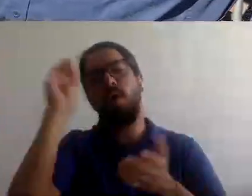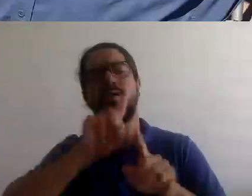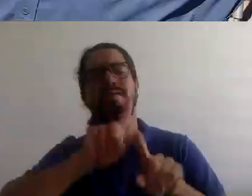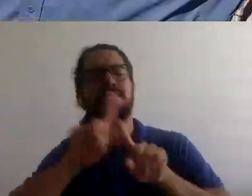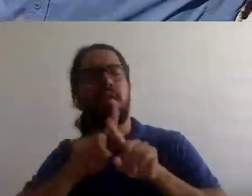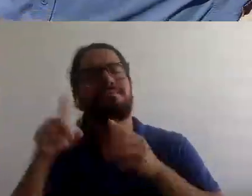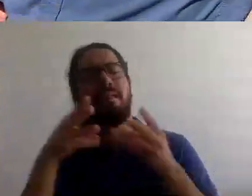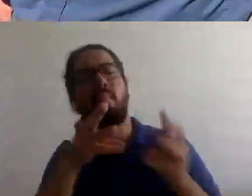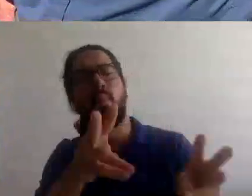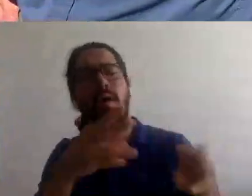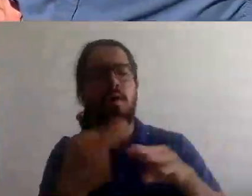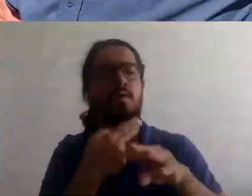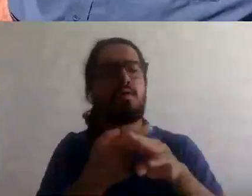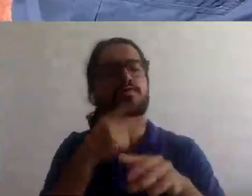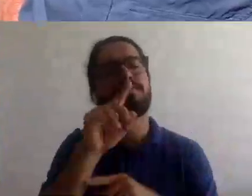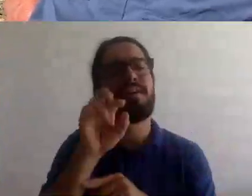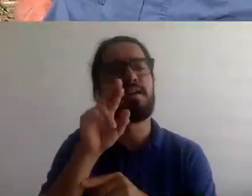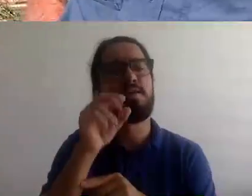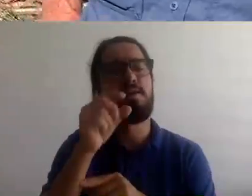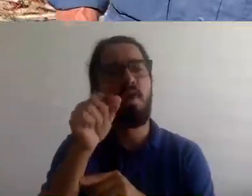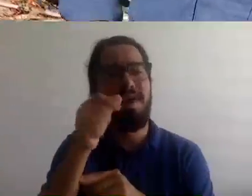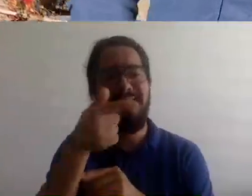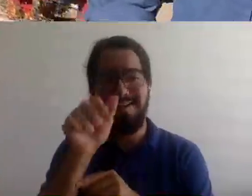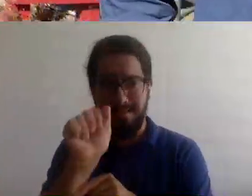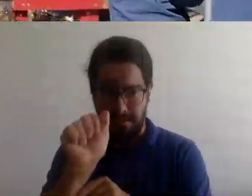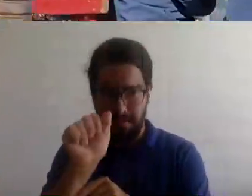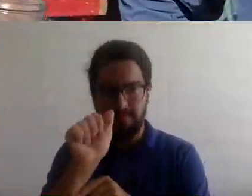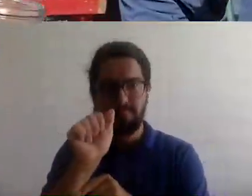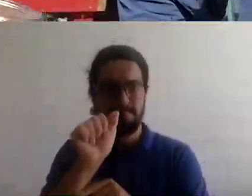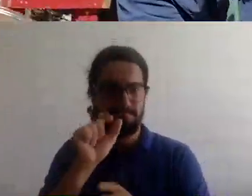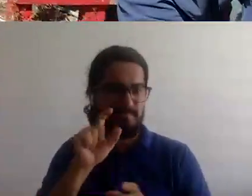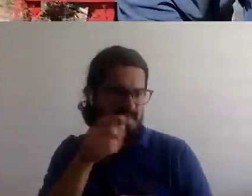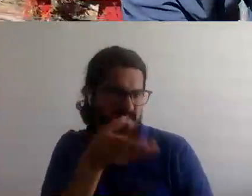Esta es una especie de picle, pero también estamos